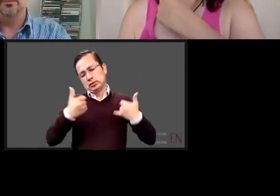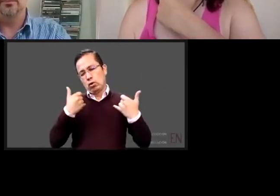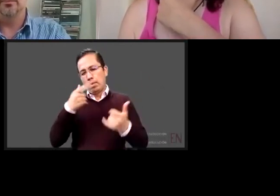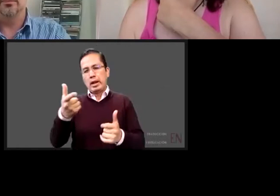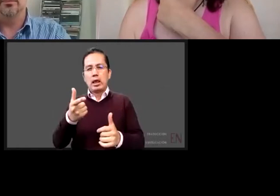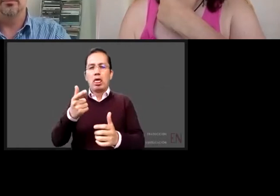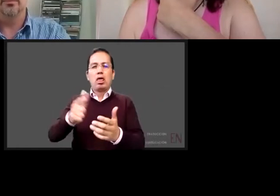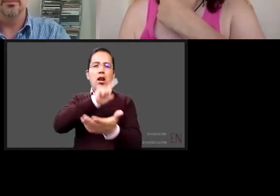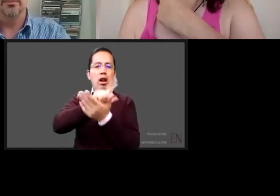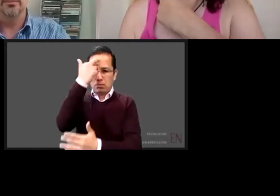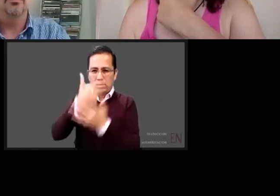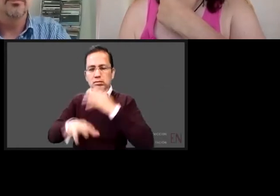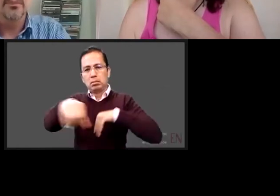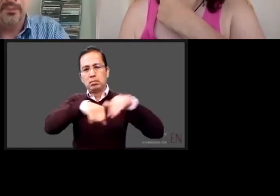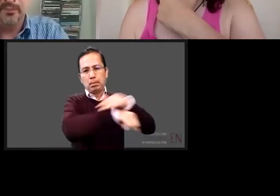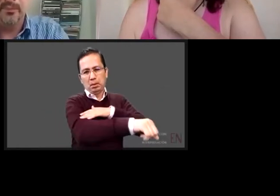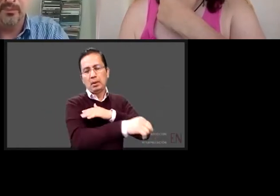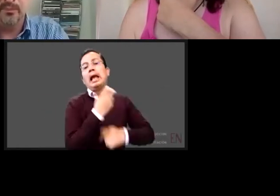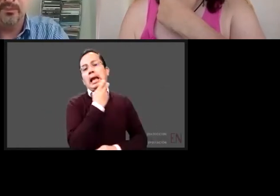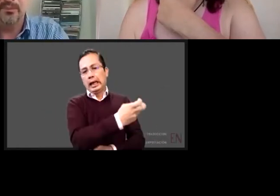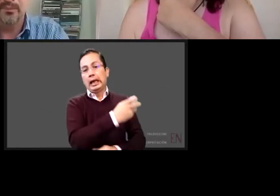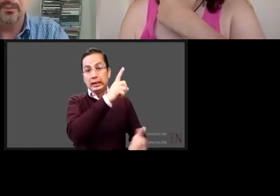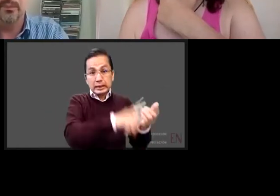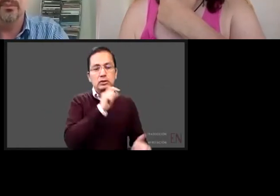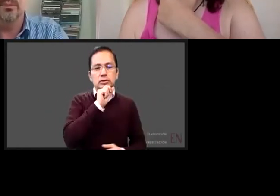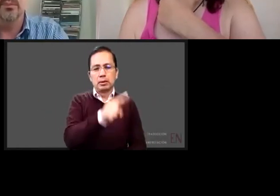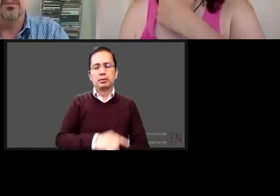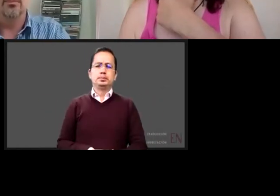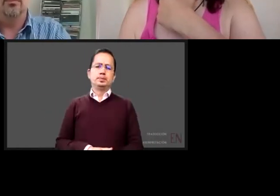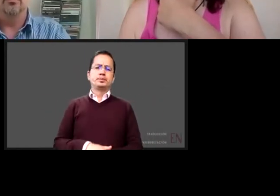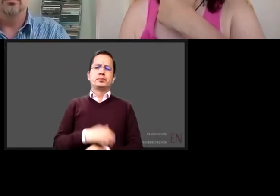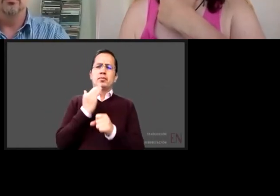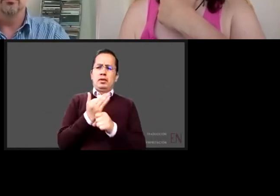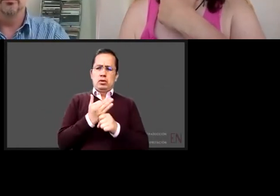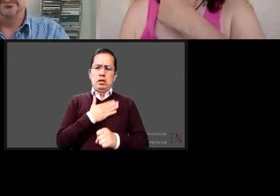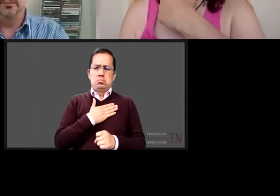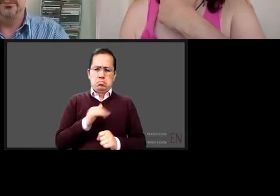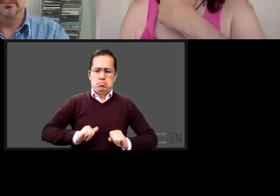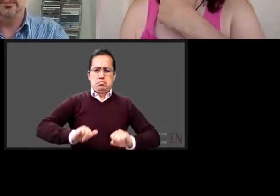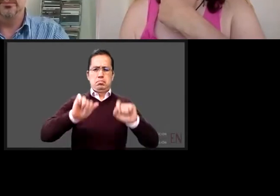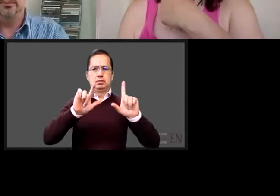penal. Voy a compartirles mi presentación. Segundo.